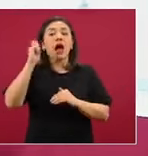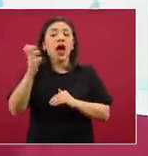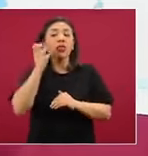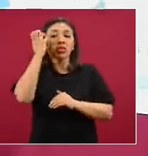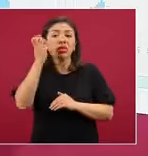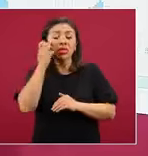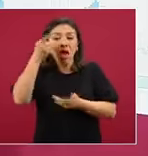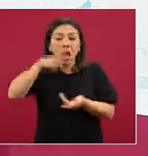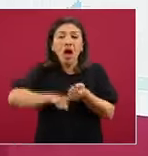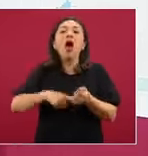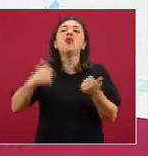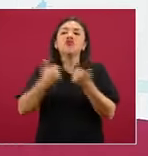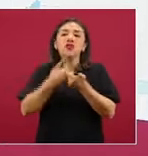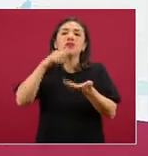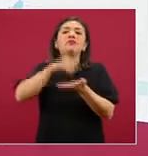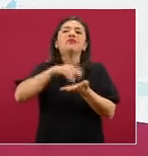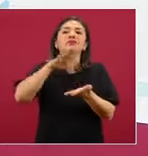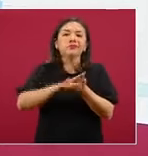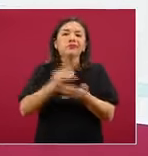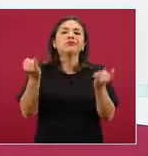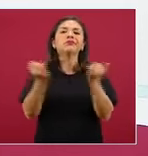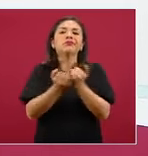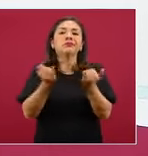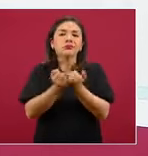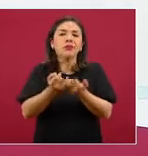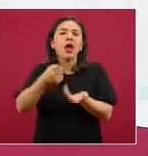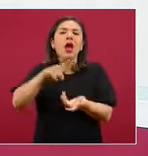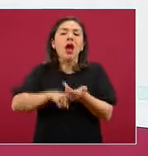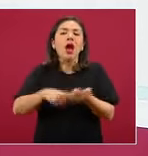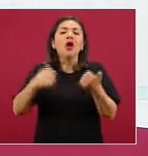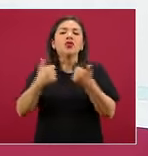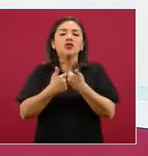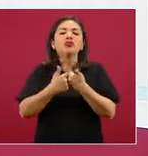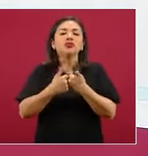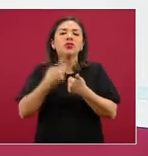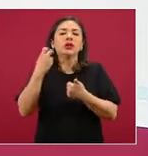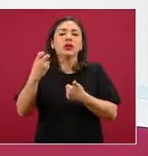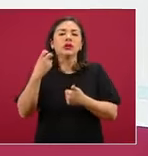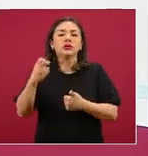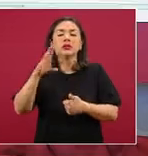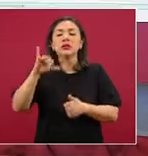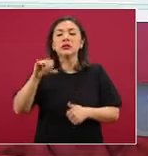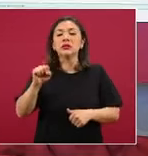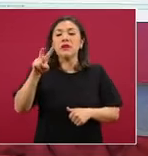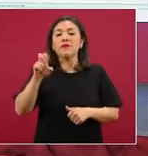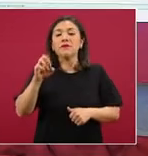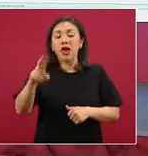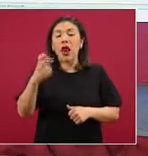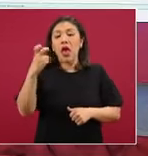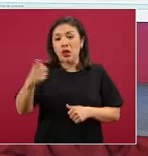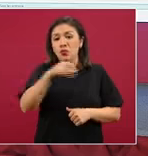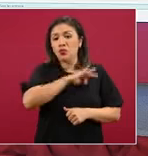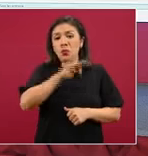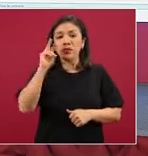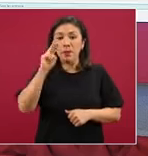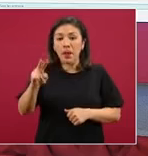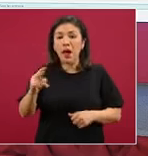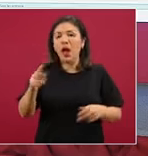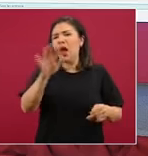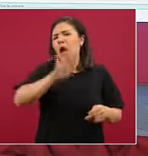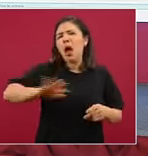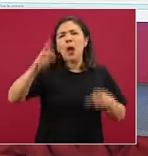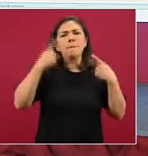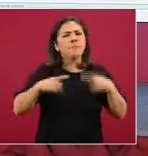exceso está registrado también en el CISBER, y esto lo podemos ver tanto en la población